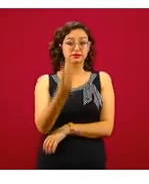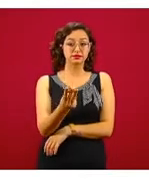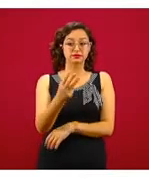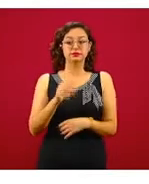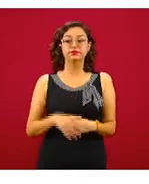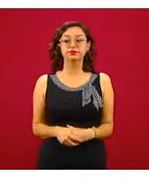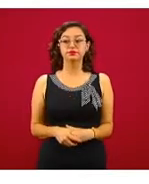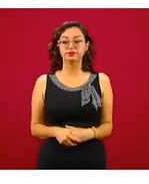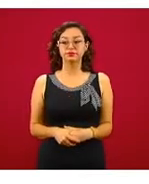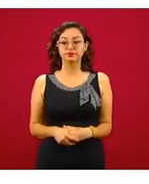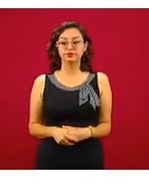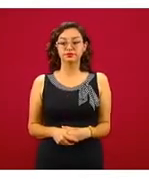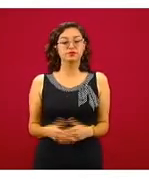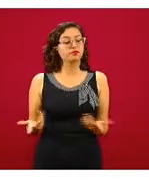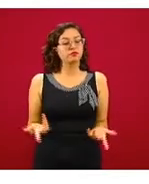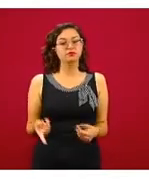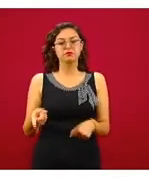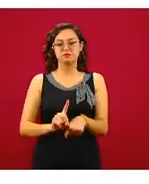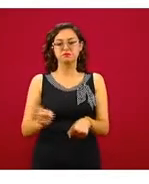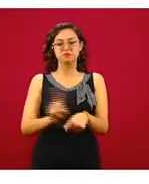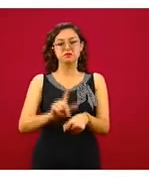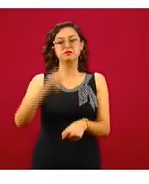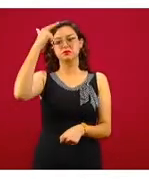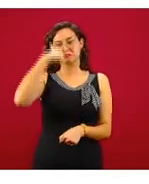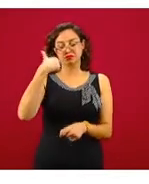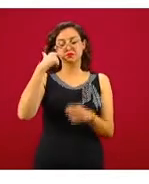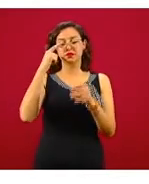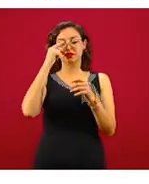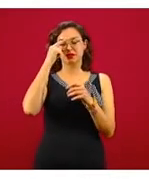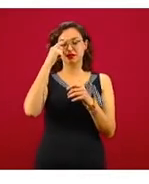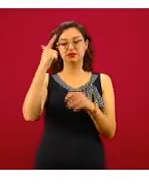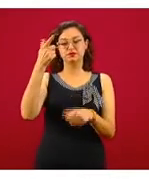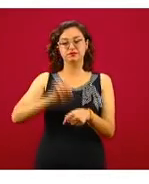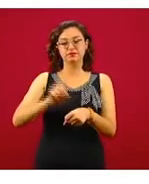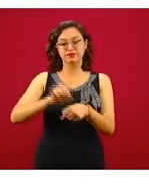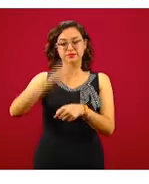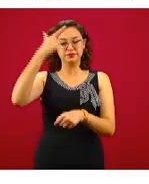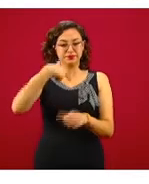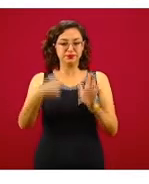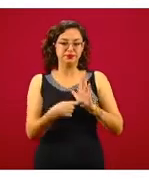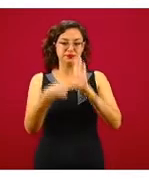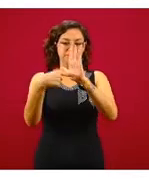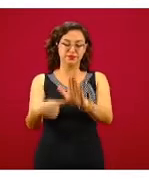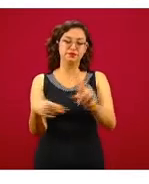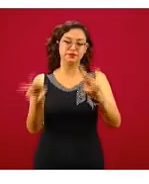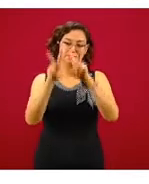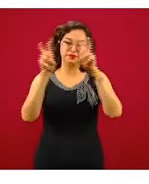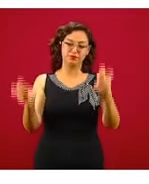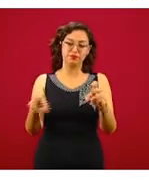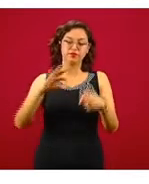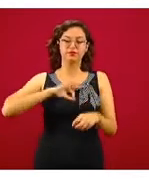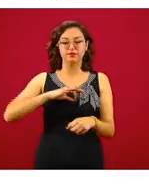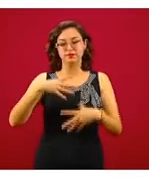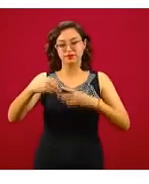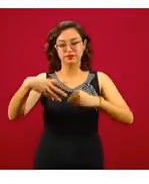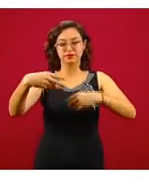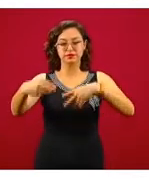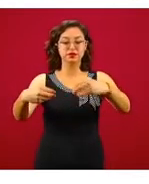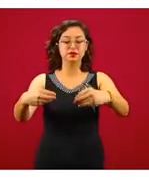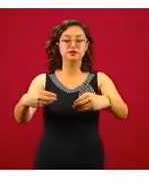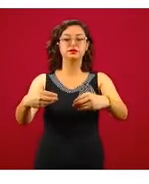This is todas conference number las noches, vamos a 73. iniciar con el componente de actualizar Let's el begin panorama epidemiológico, with tanto en el the